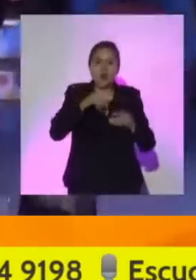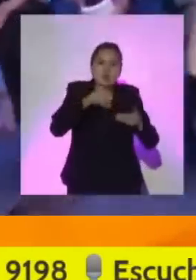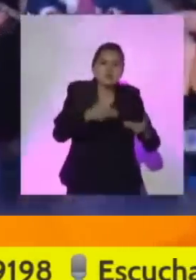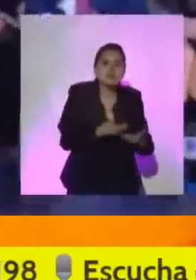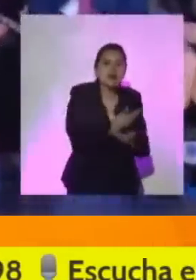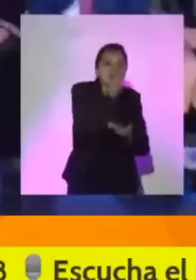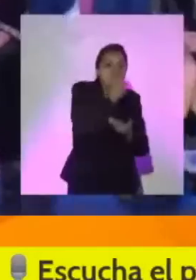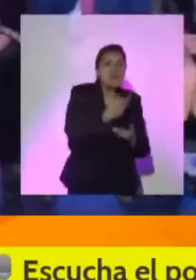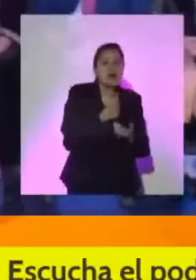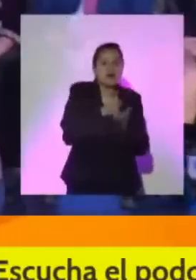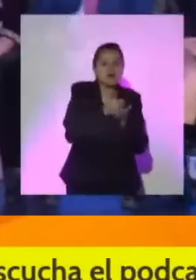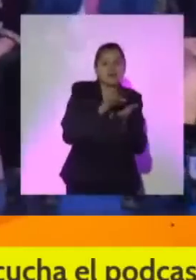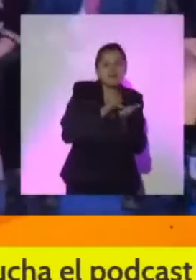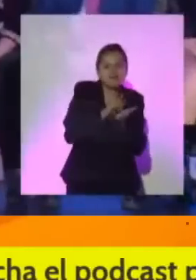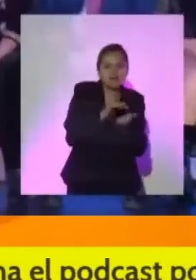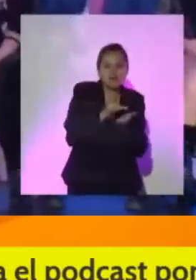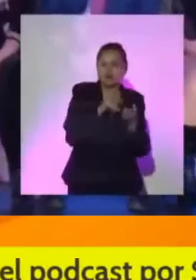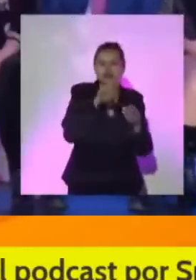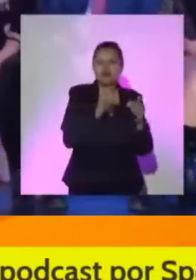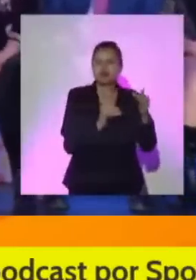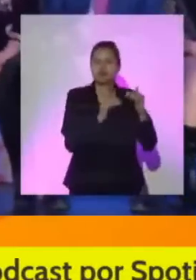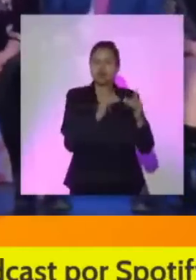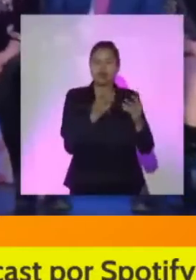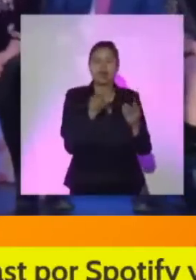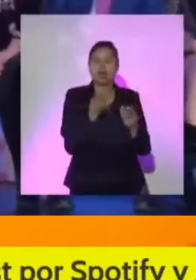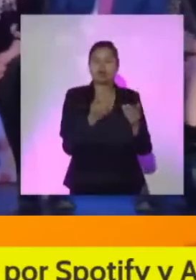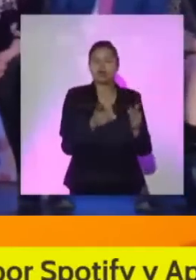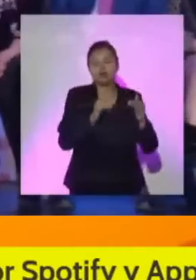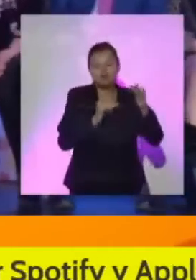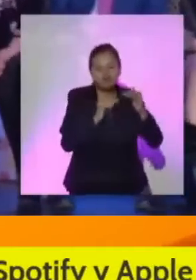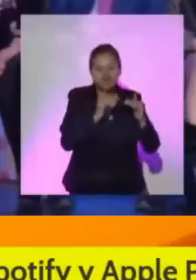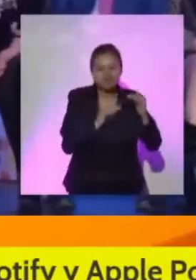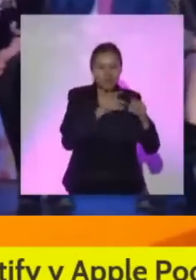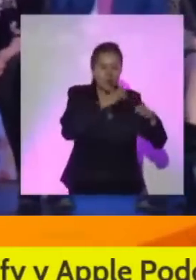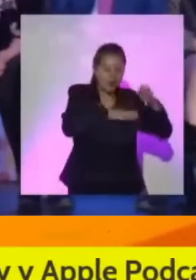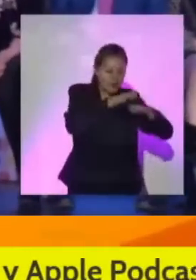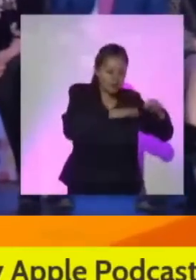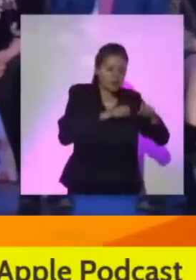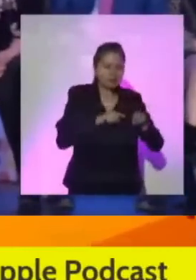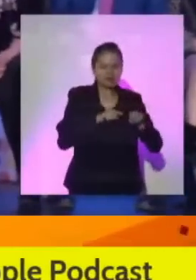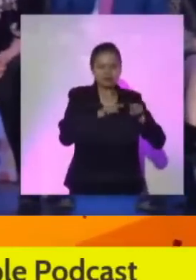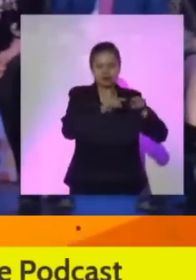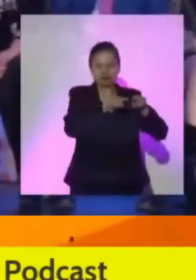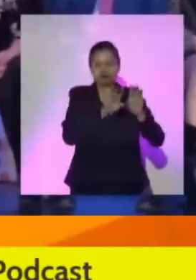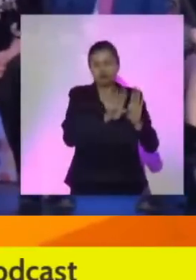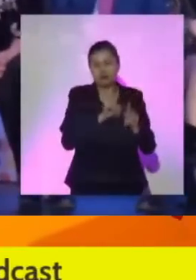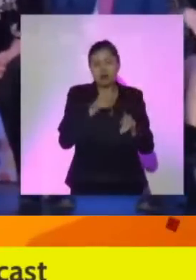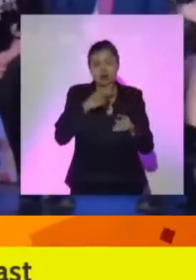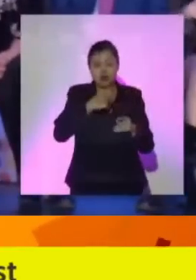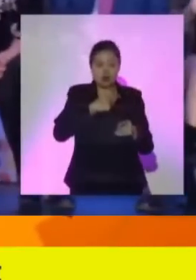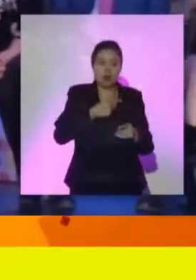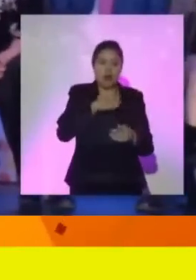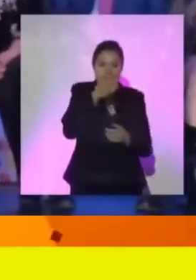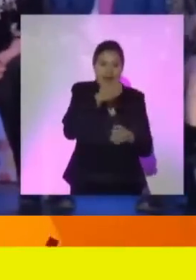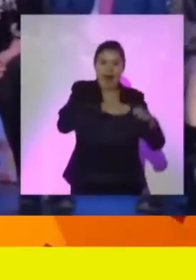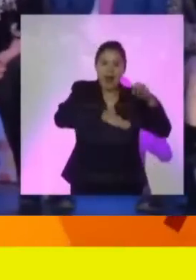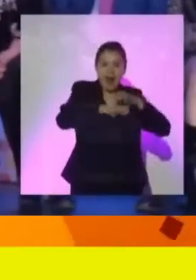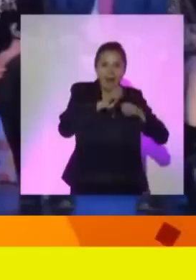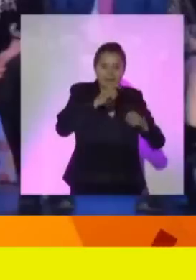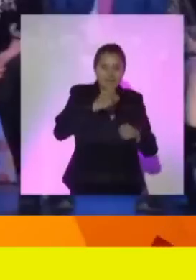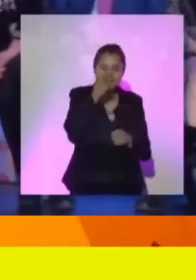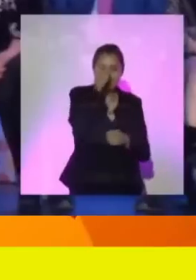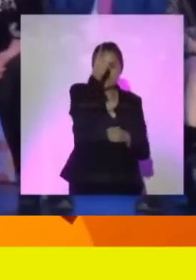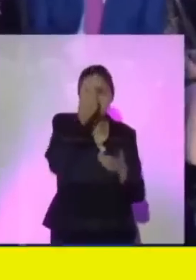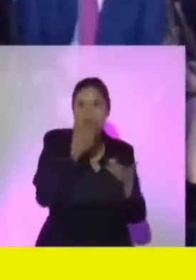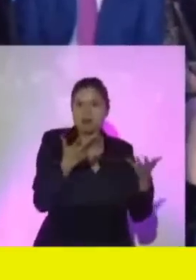pies ni cabeza pero inhal demos exhalamos y espérense lo que les voy a decir Quién es